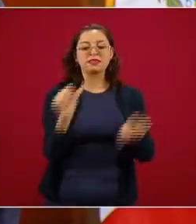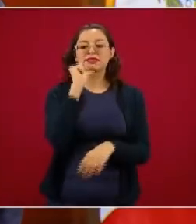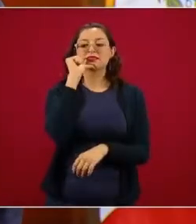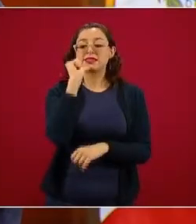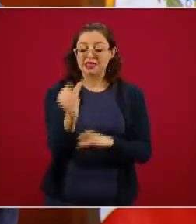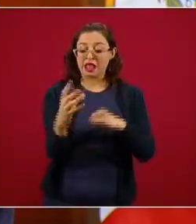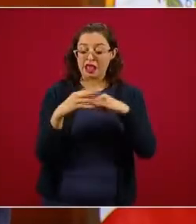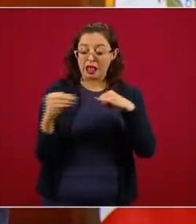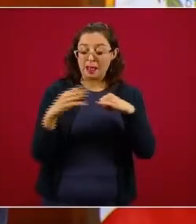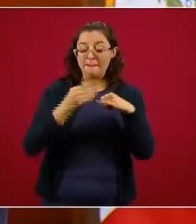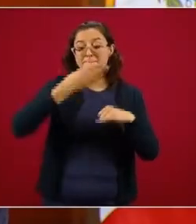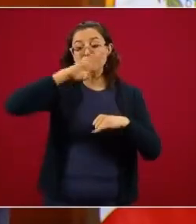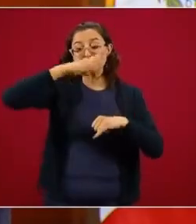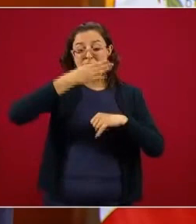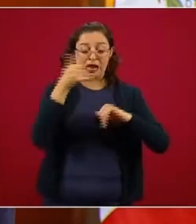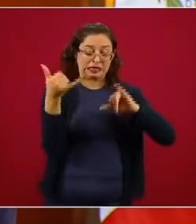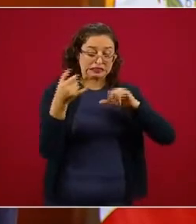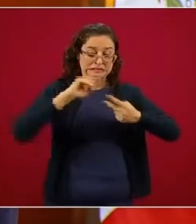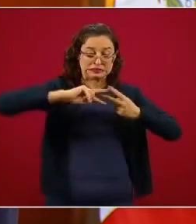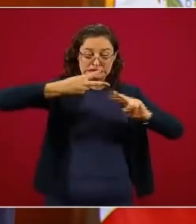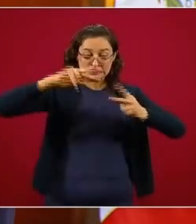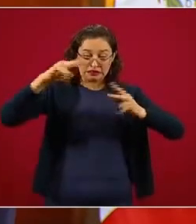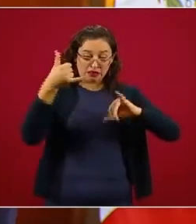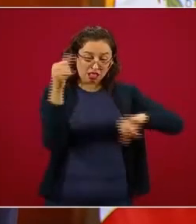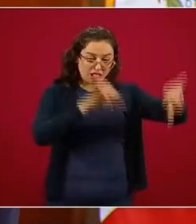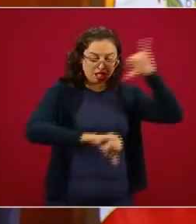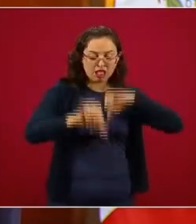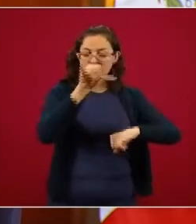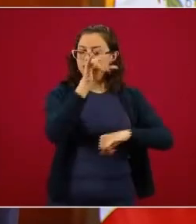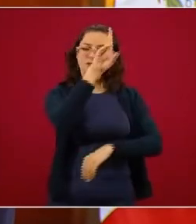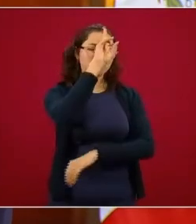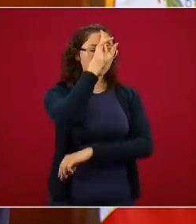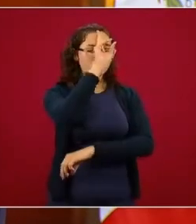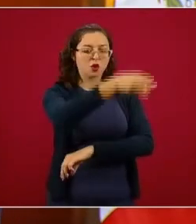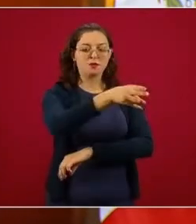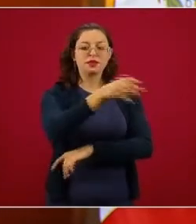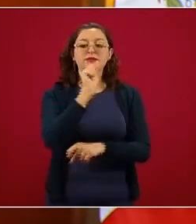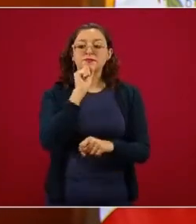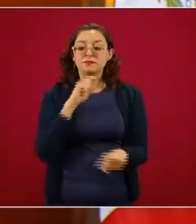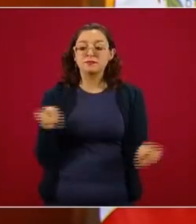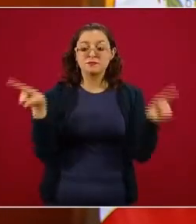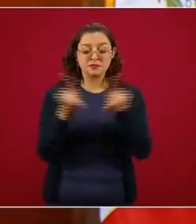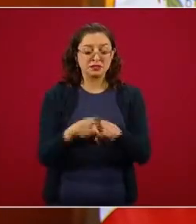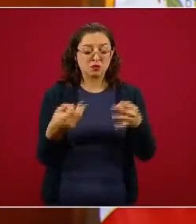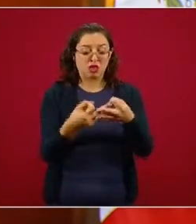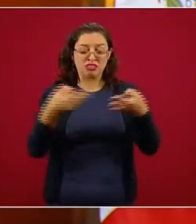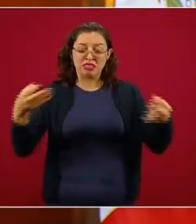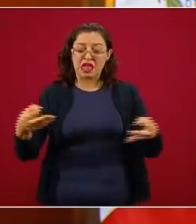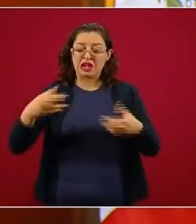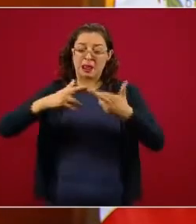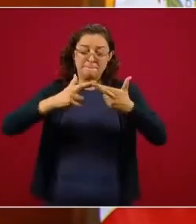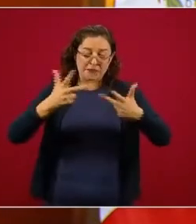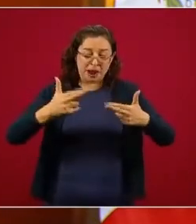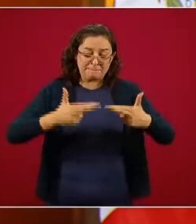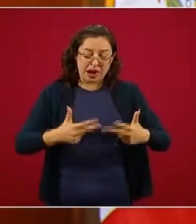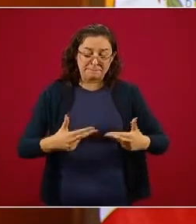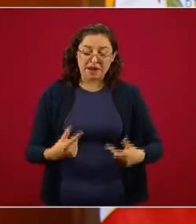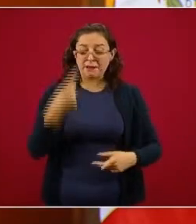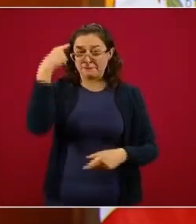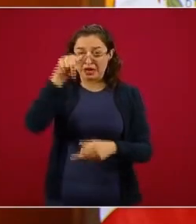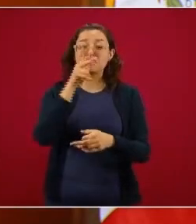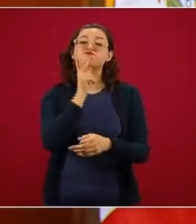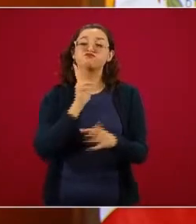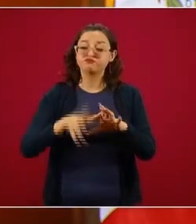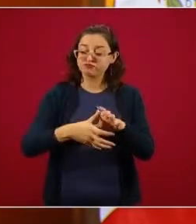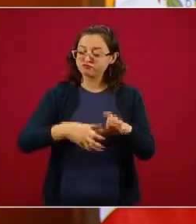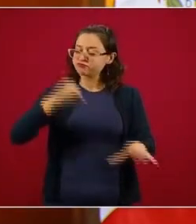de maíz transgénico ni las prácticas del fracking. En todas las obras que